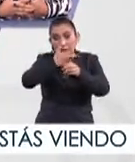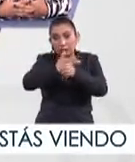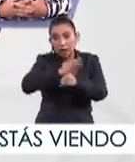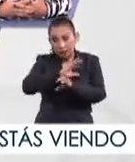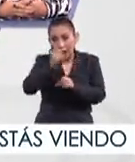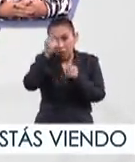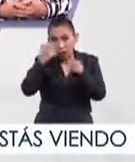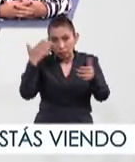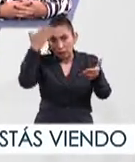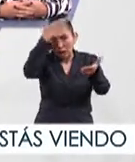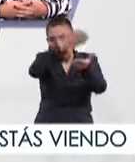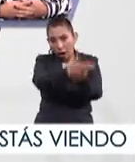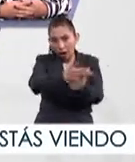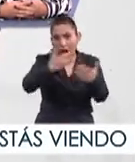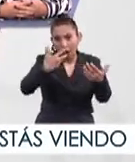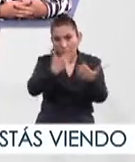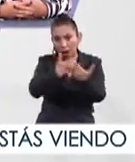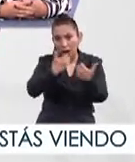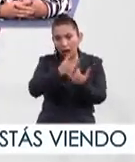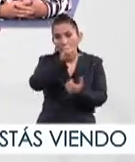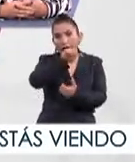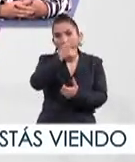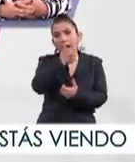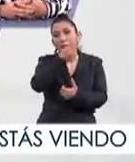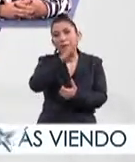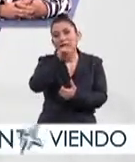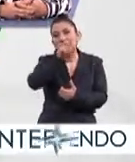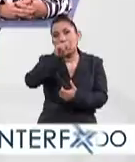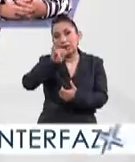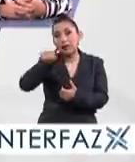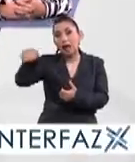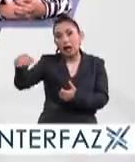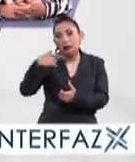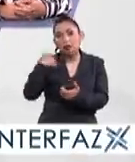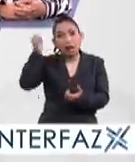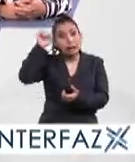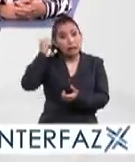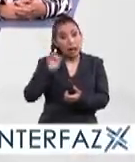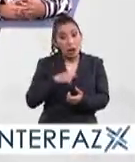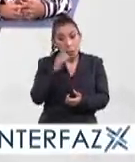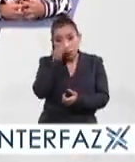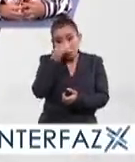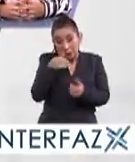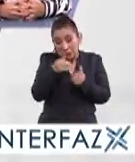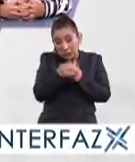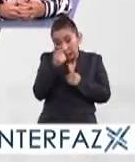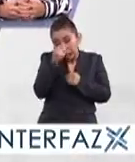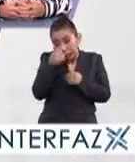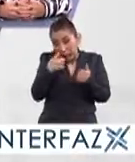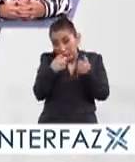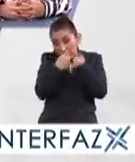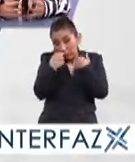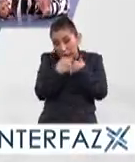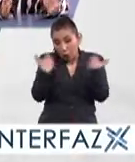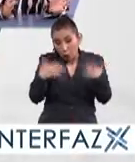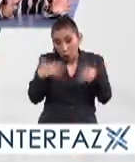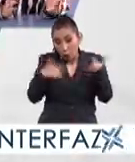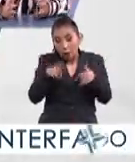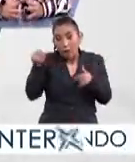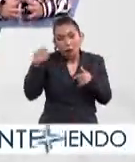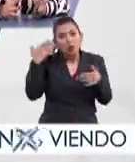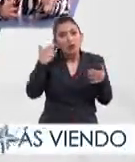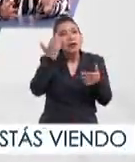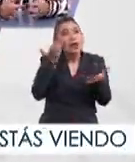hay de hecho una parte, ¿no? Sí, la parte LGBTI que ya ha alcanzado Sinaloa. Ya hay personas que están mucho Tijuana. más cercas y muchos de ellos